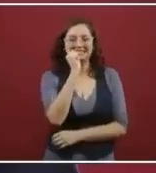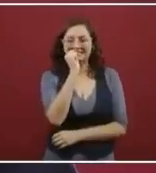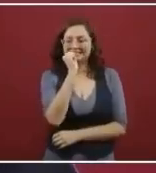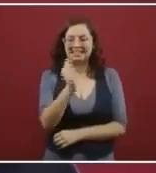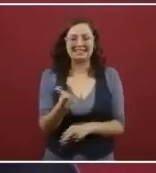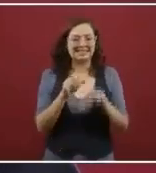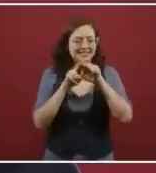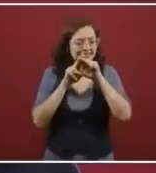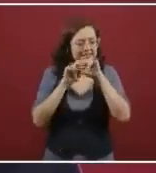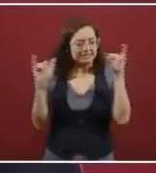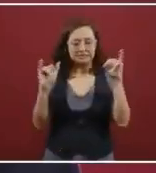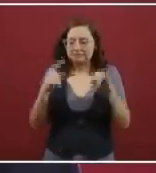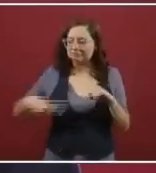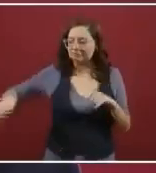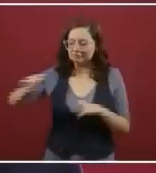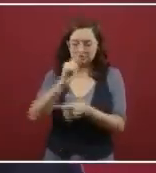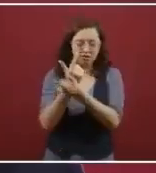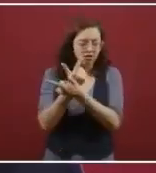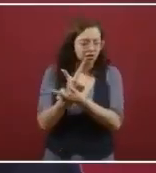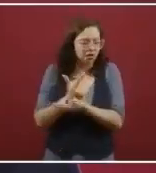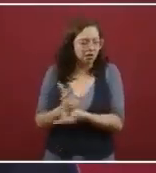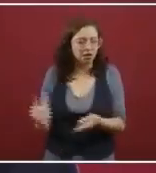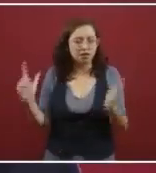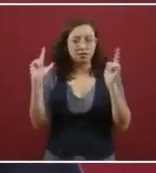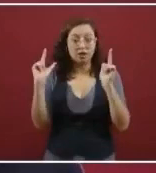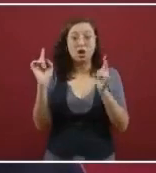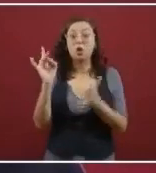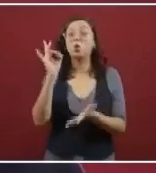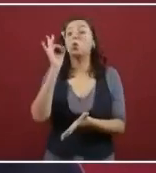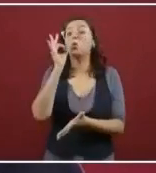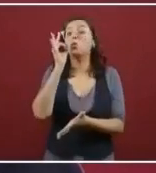afectación a la libertad. Lo único que repito,